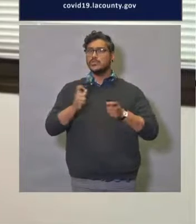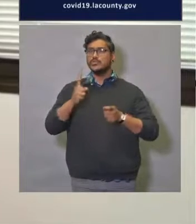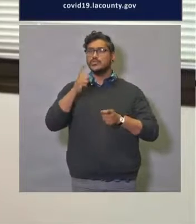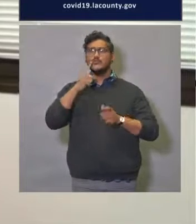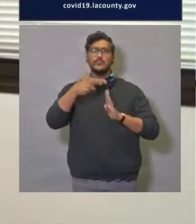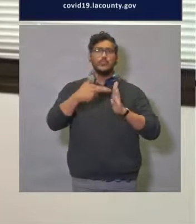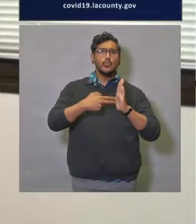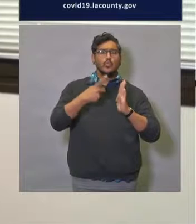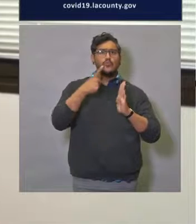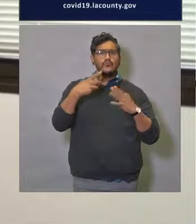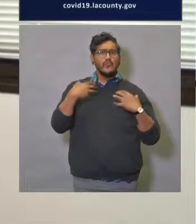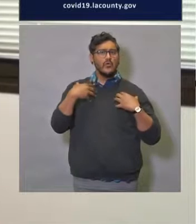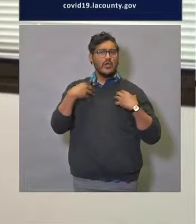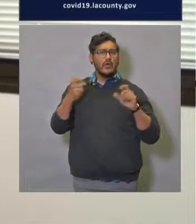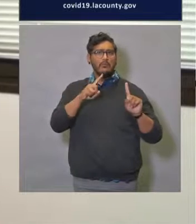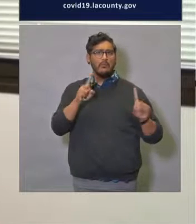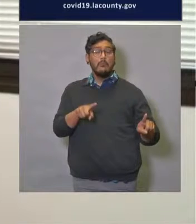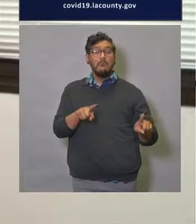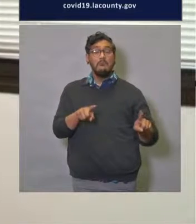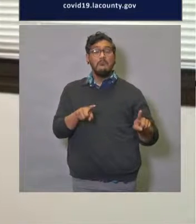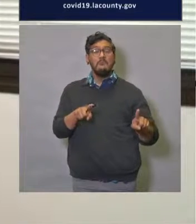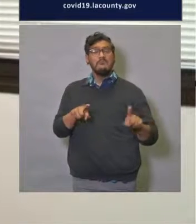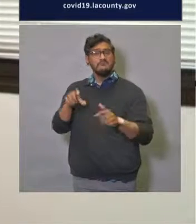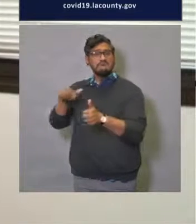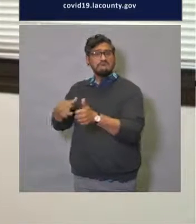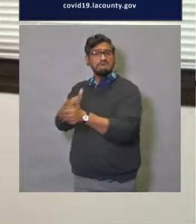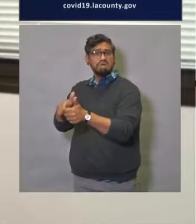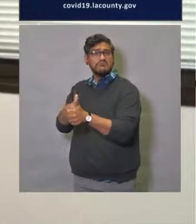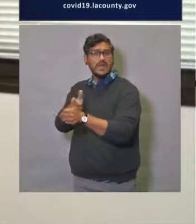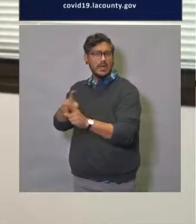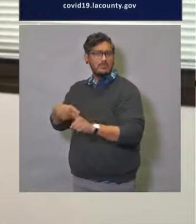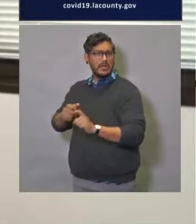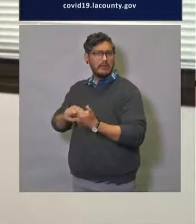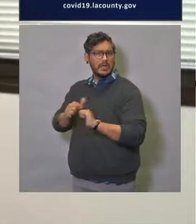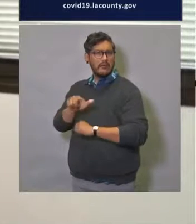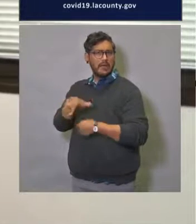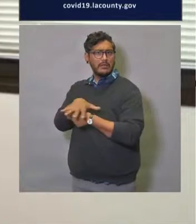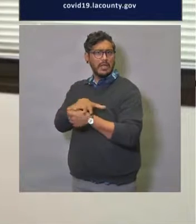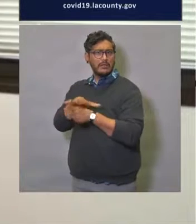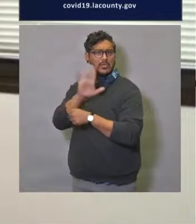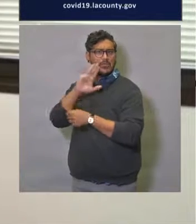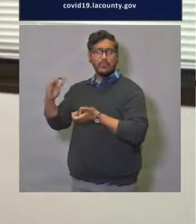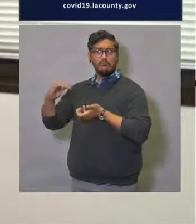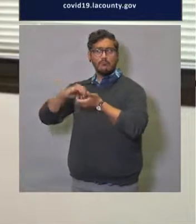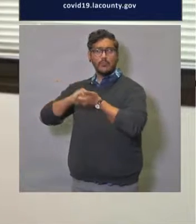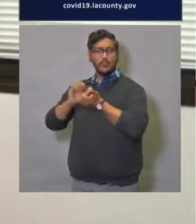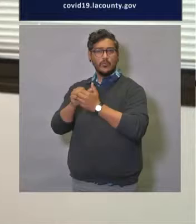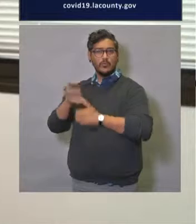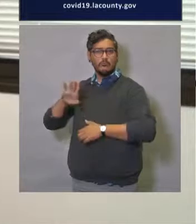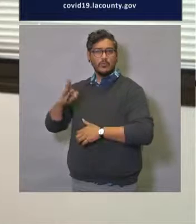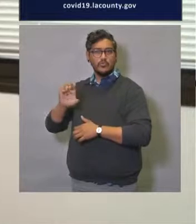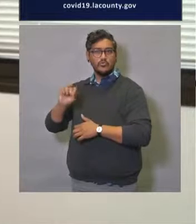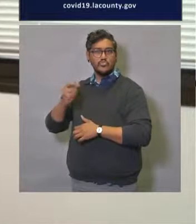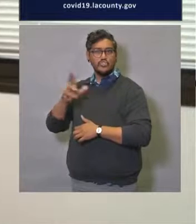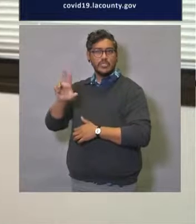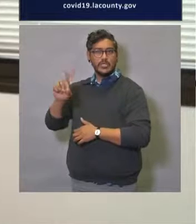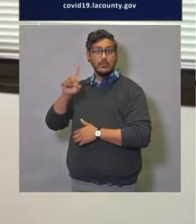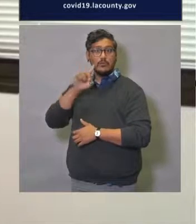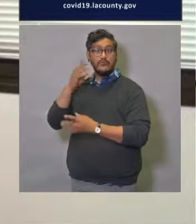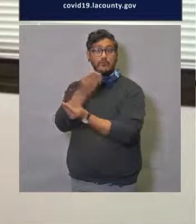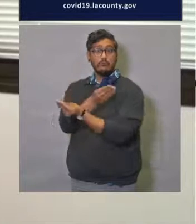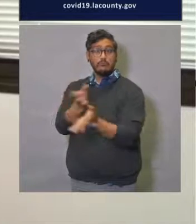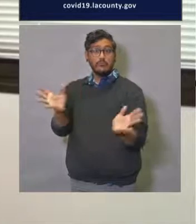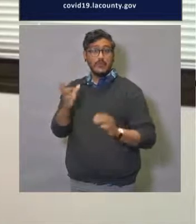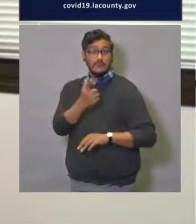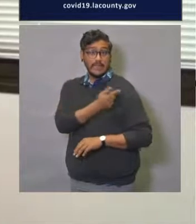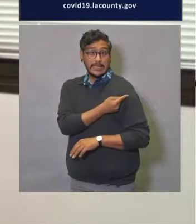funcionario de salud, actualizaciones sobre cómo el condado de Los Ángeles trabajará con Blue Shield en la distribución de vacunas